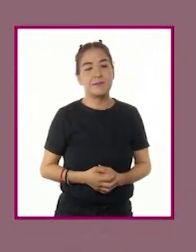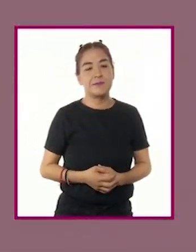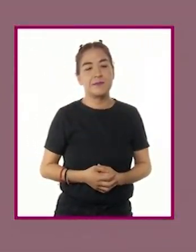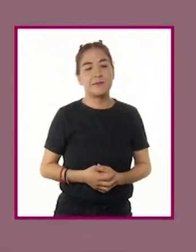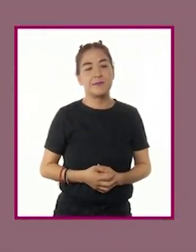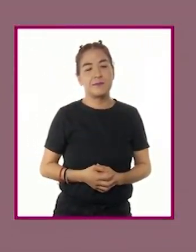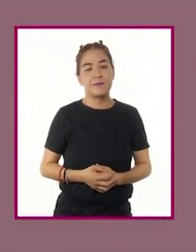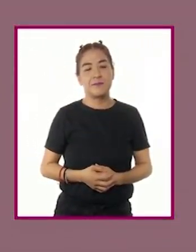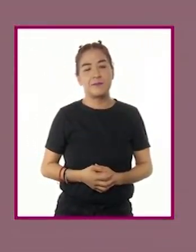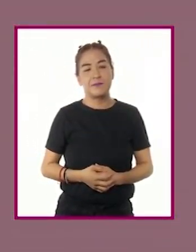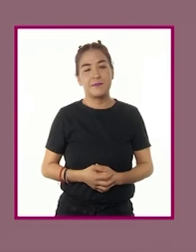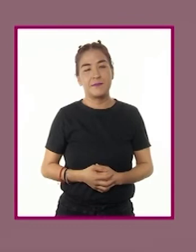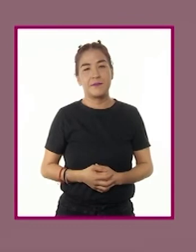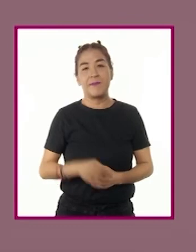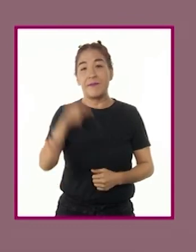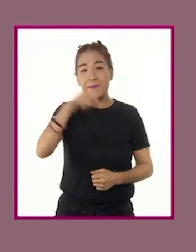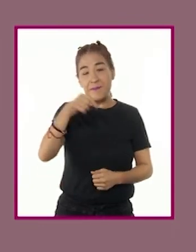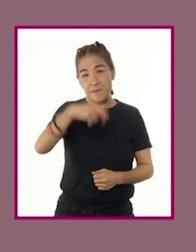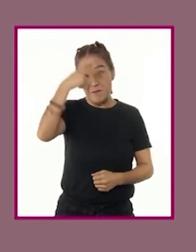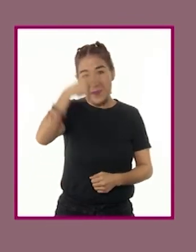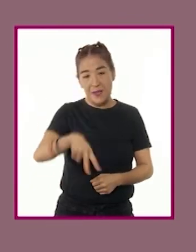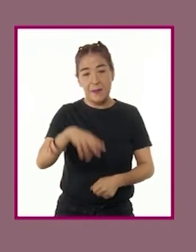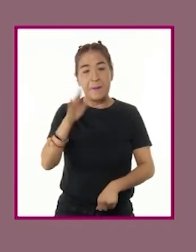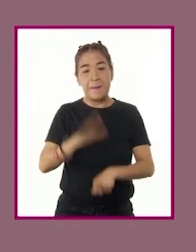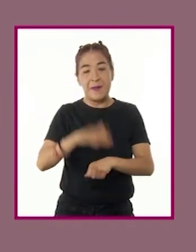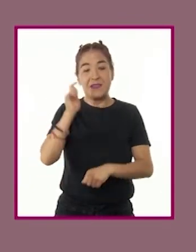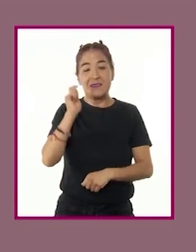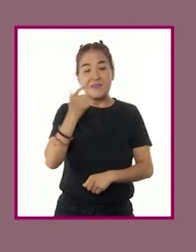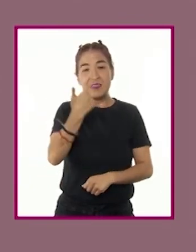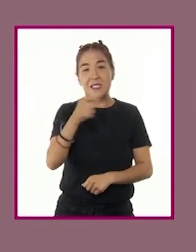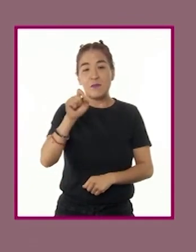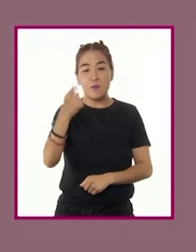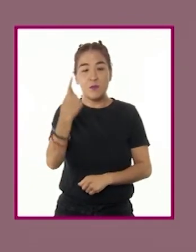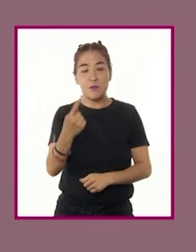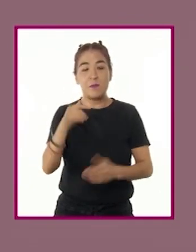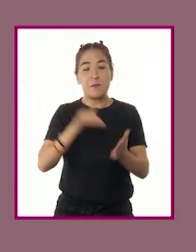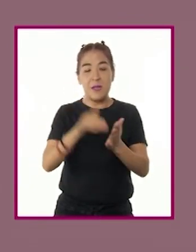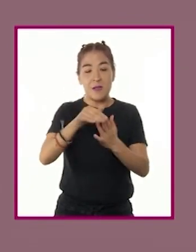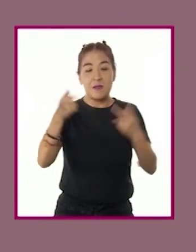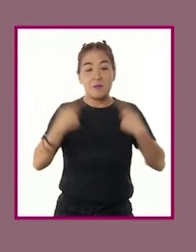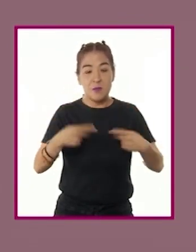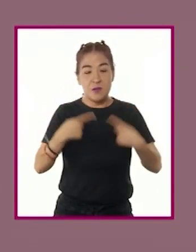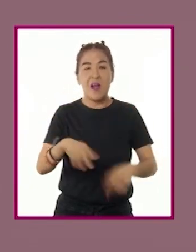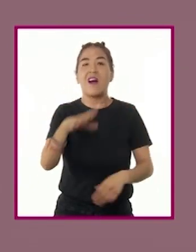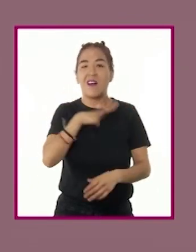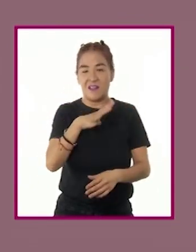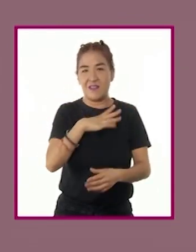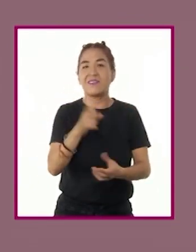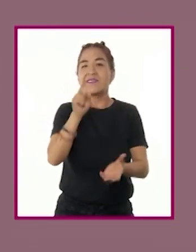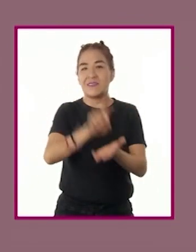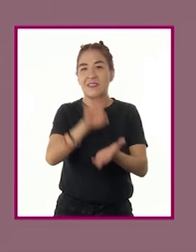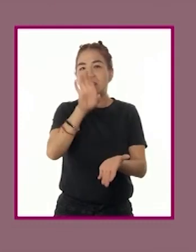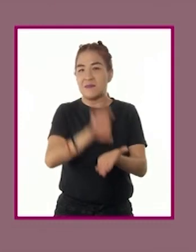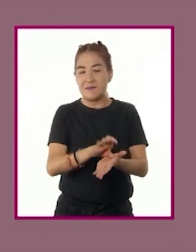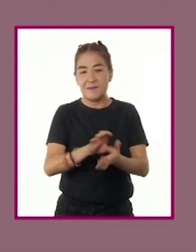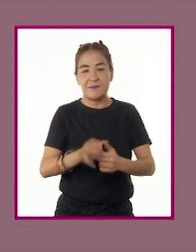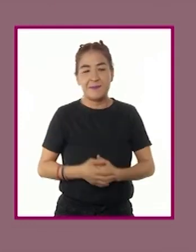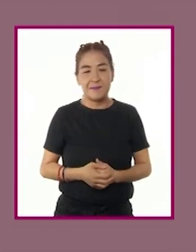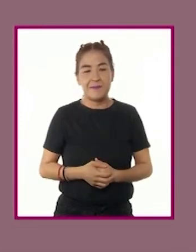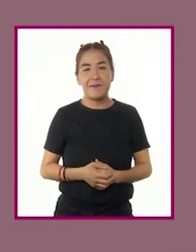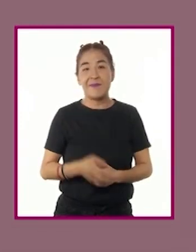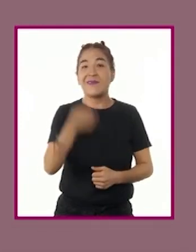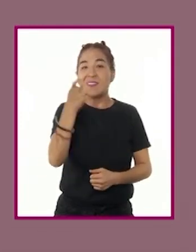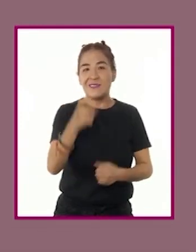En nuestro país hay más de 7.1 millones de personas que padecen alguna discapacidad, las